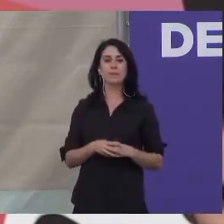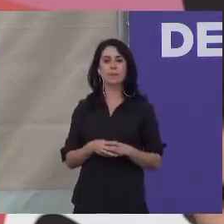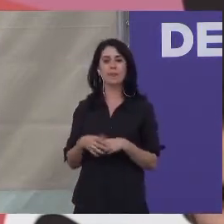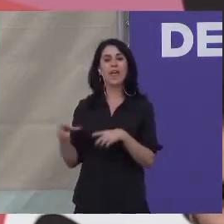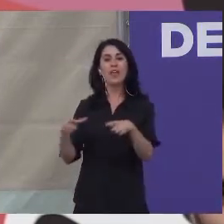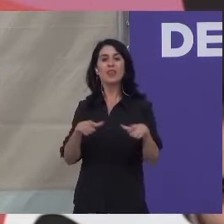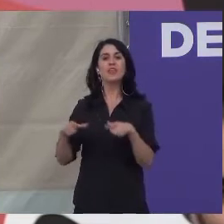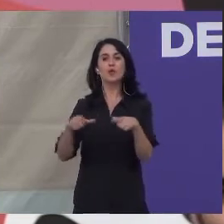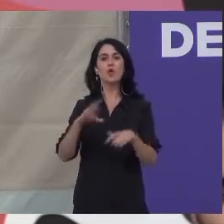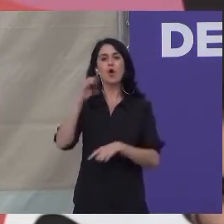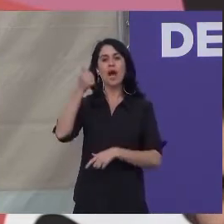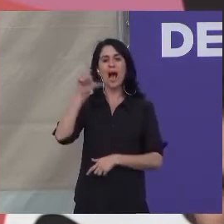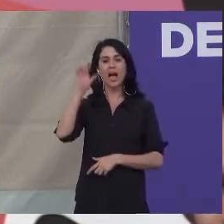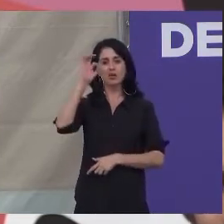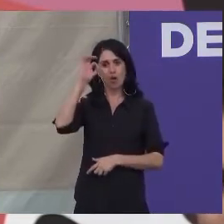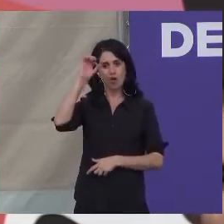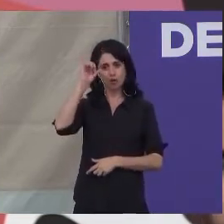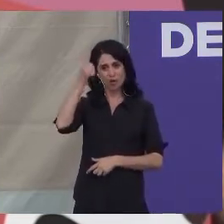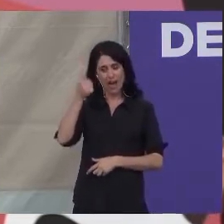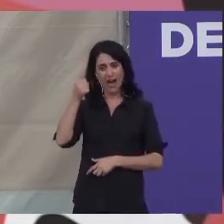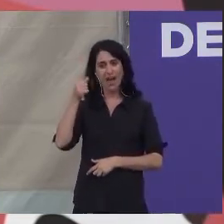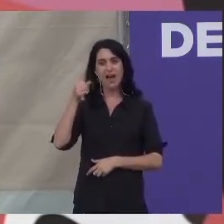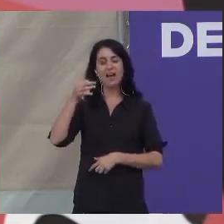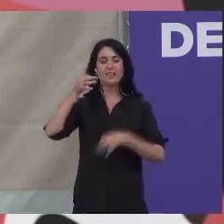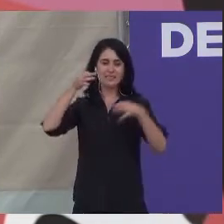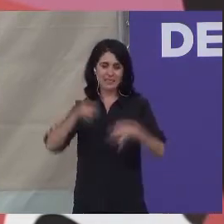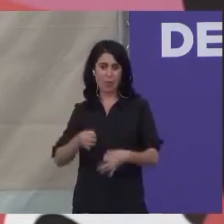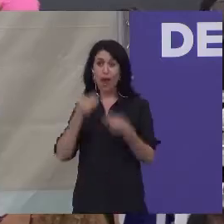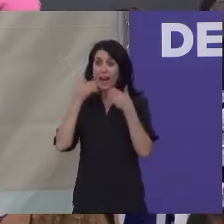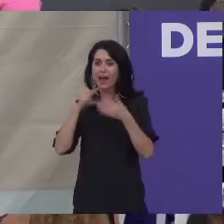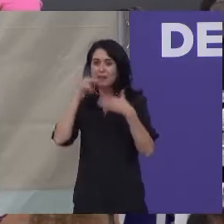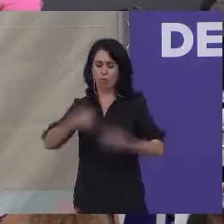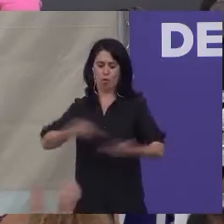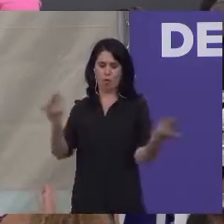Callosa de Segura, al cual le doy las gracias por haber confiado en mí.